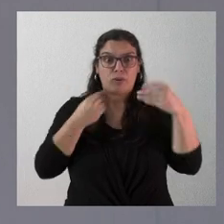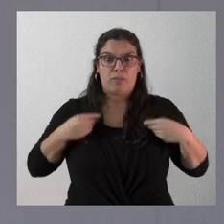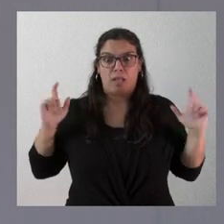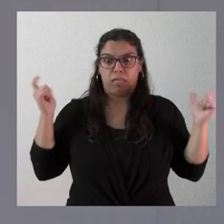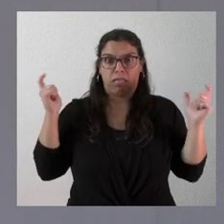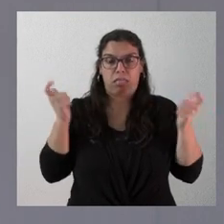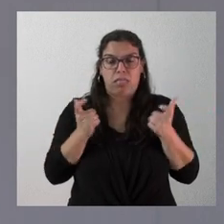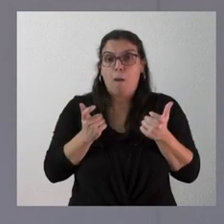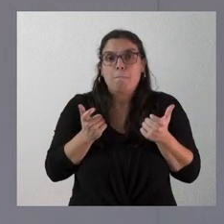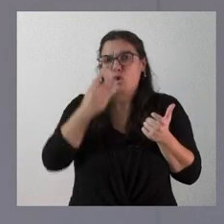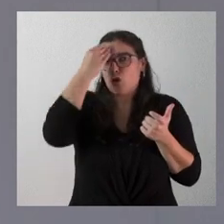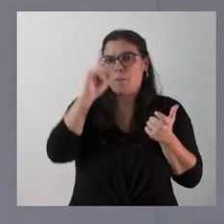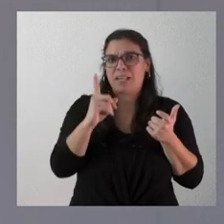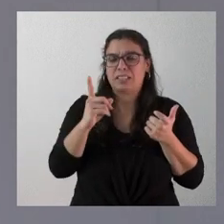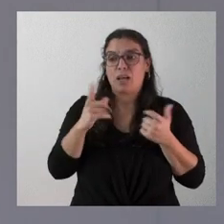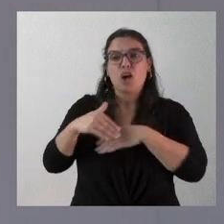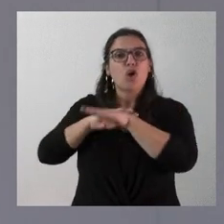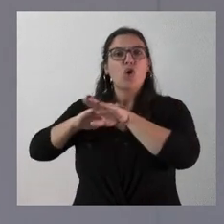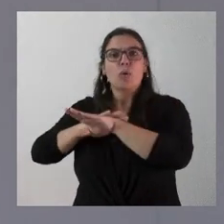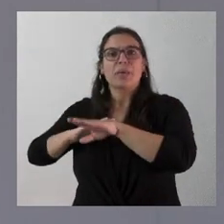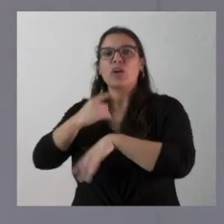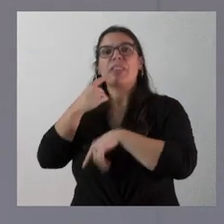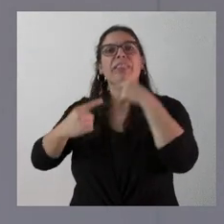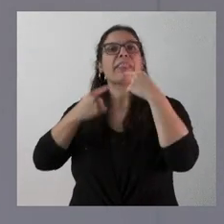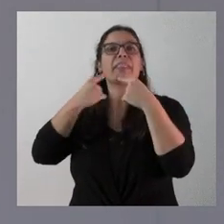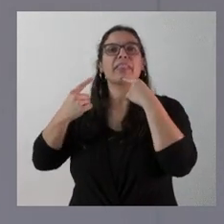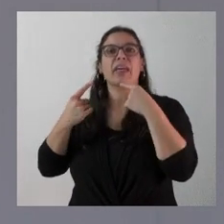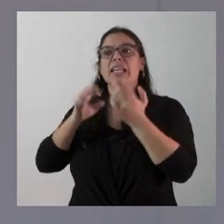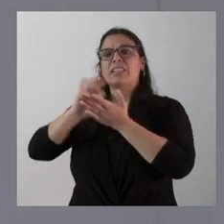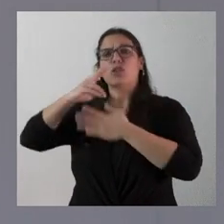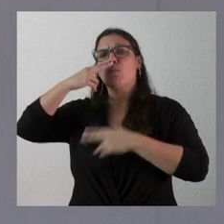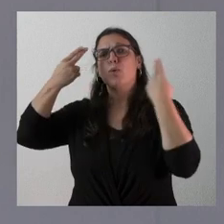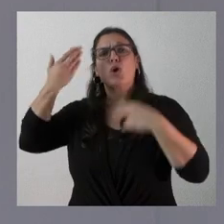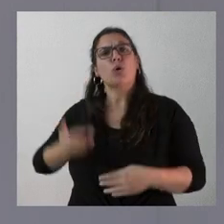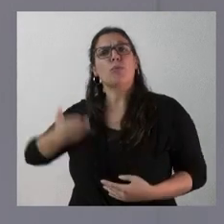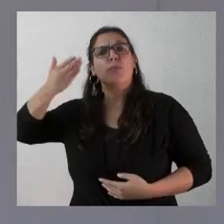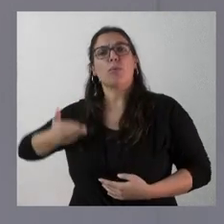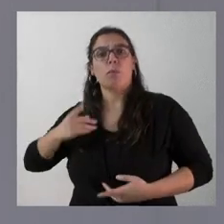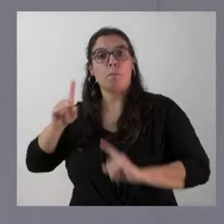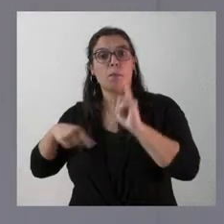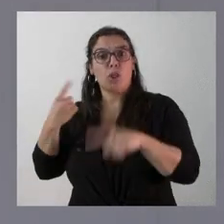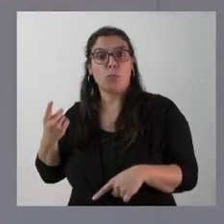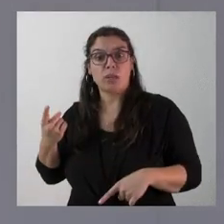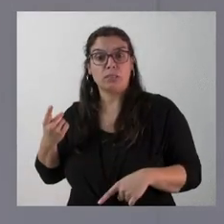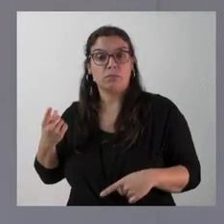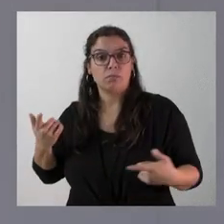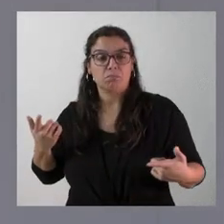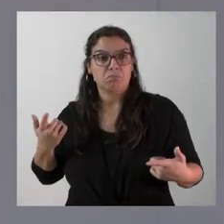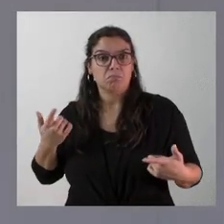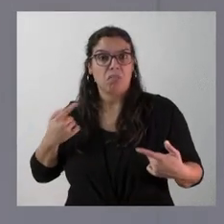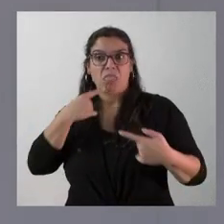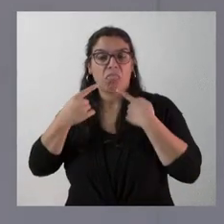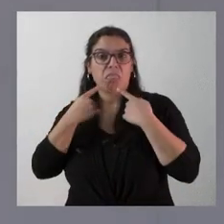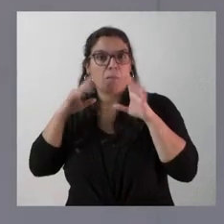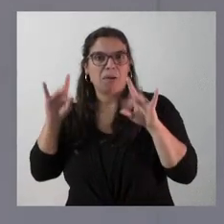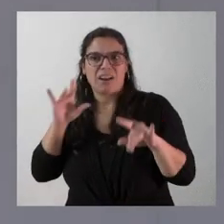qué vale que el gobierno no sabe de la importancia de los oídos públicos si luego no financia a través de la finalidad autonómica los servicios